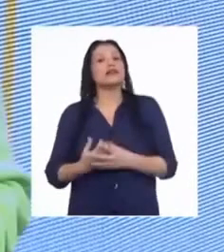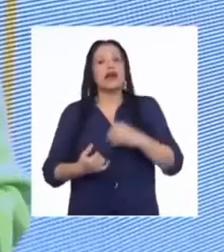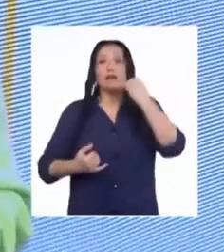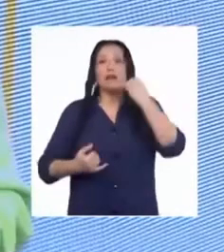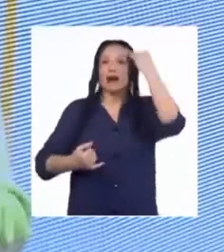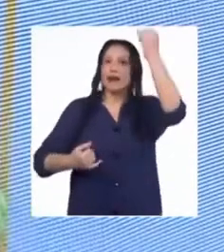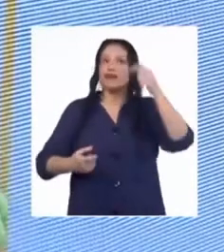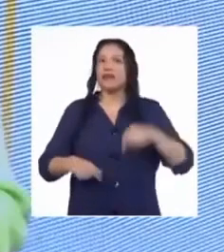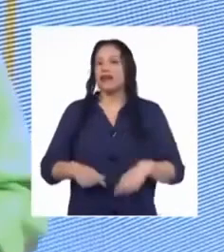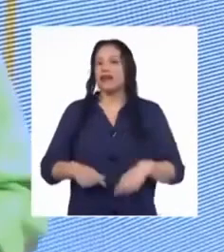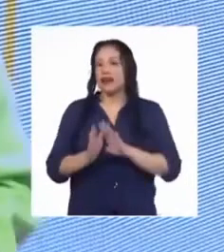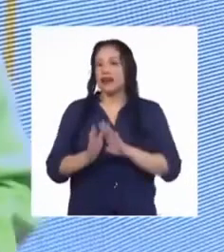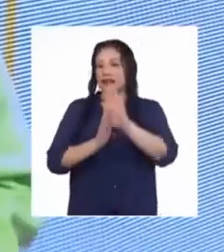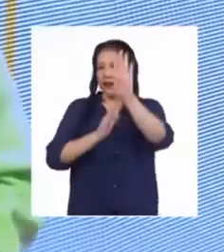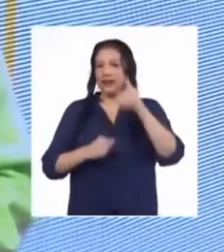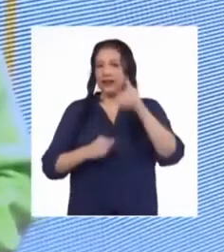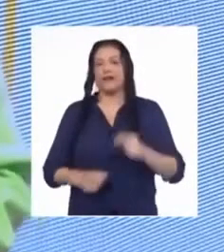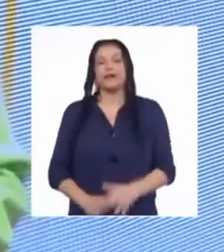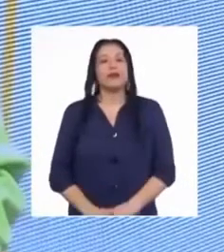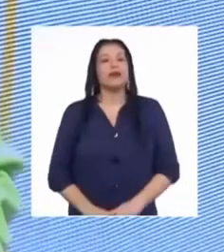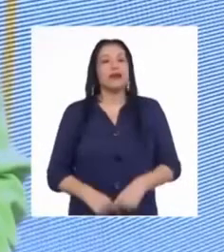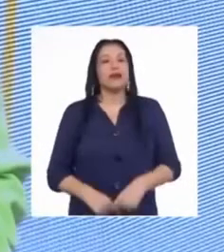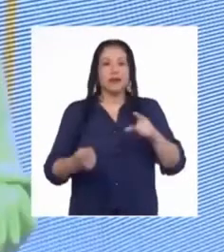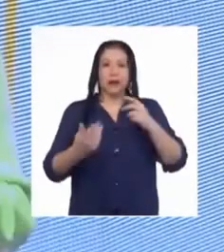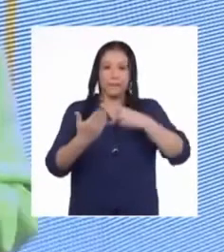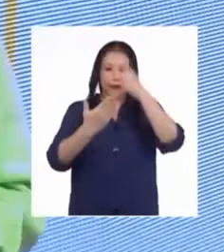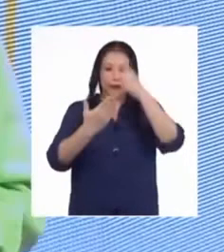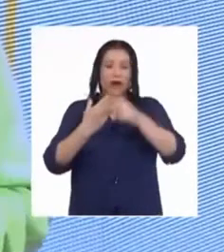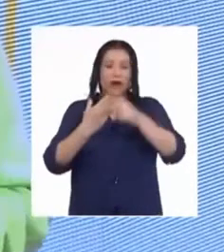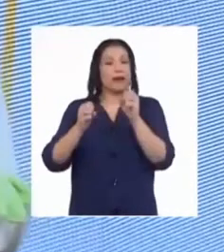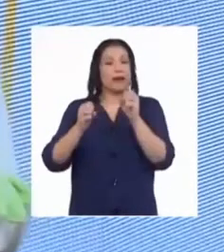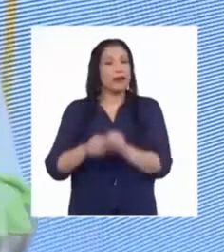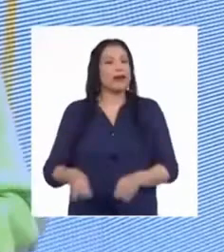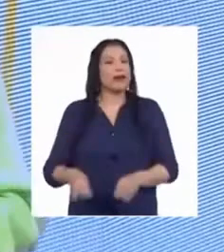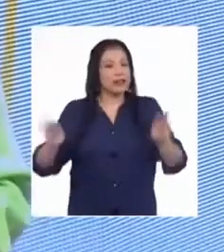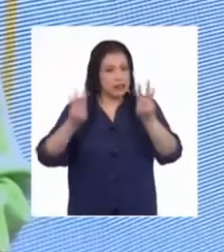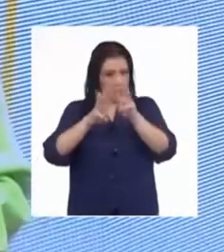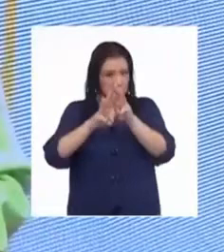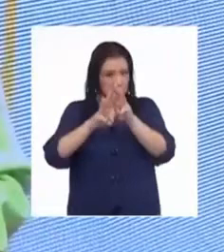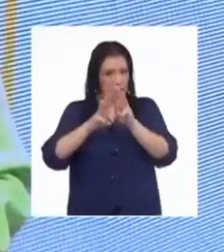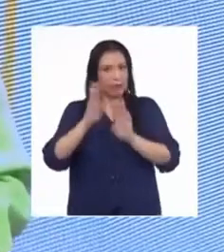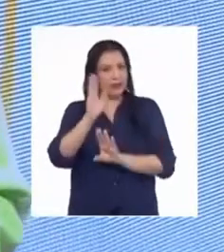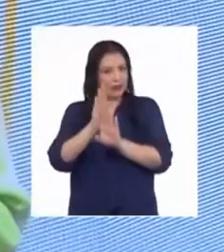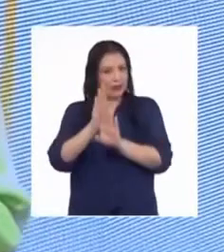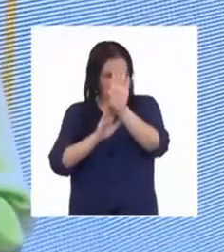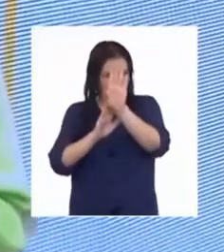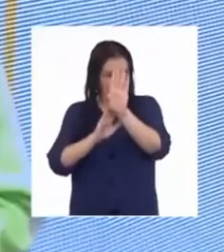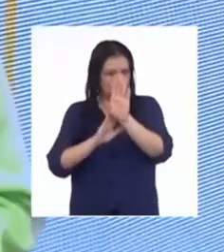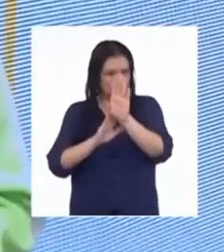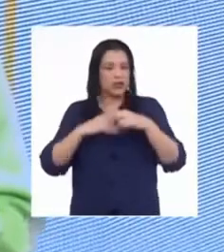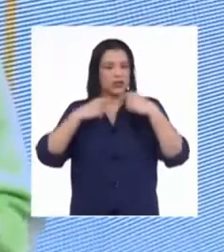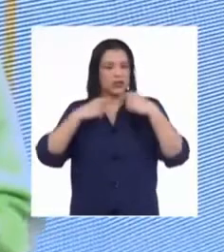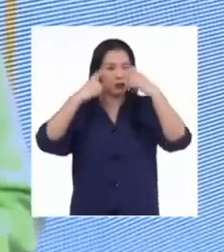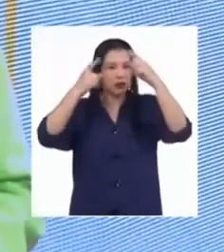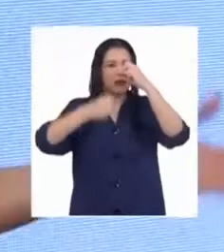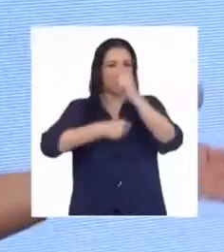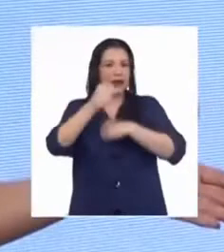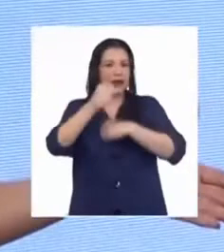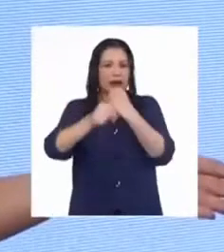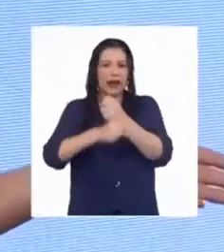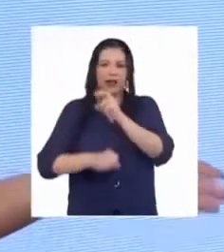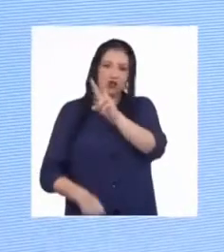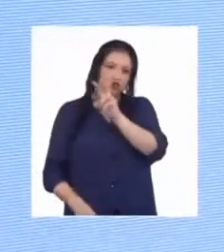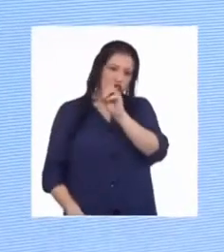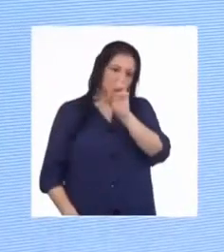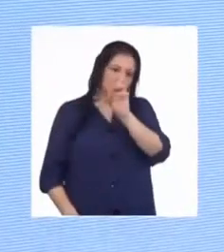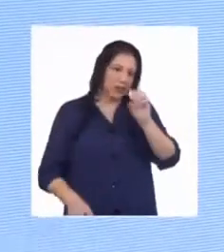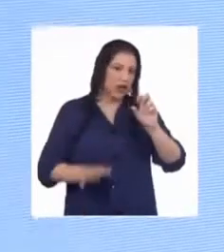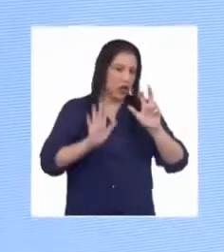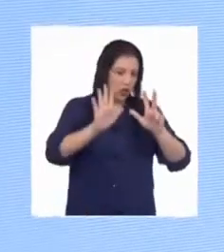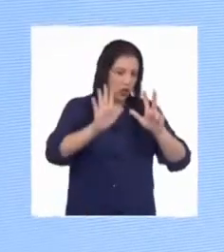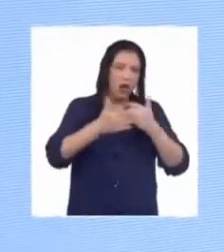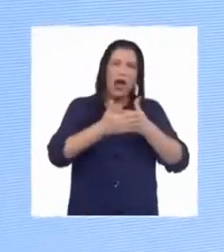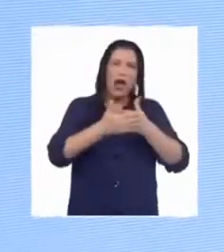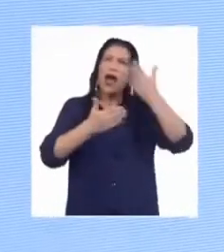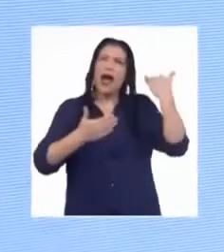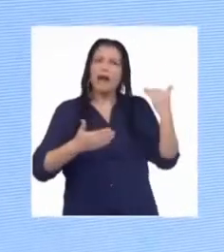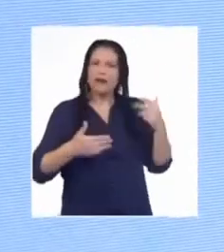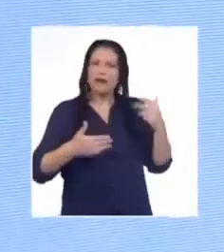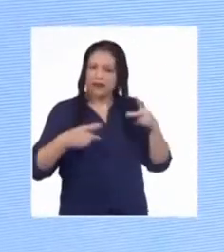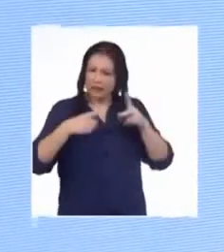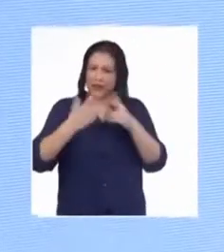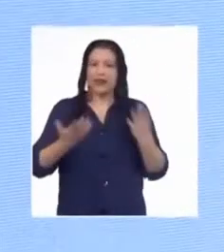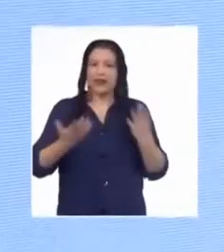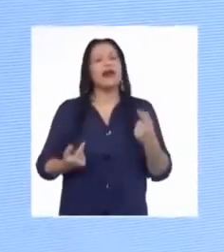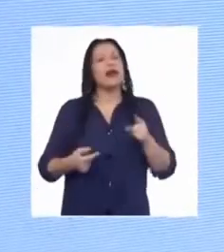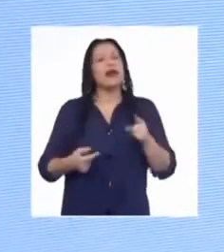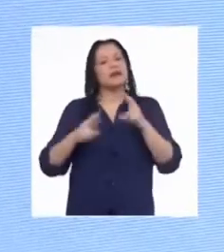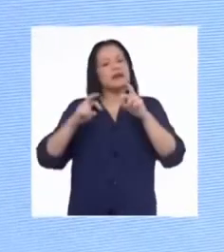en el Perú, la democracia imaginada, del Programa de las Naciones Unidas para el Desarrollo, publicado en el año 2008. Antes de ir al corte, revisamos uno de los